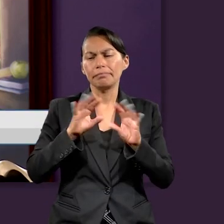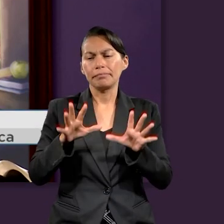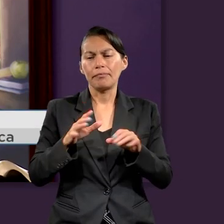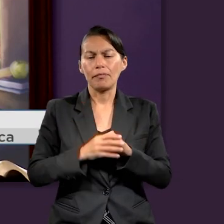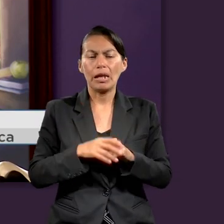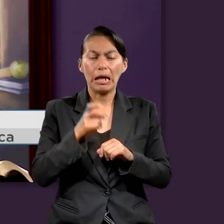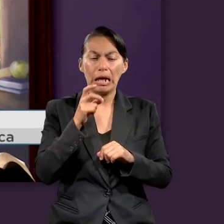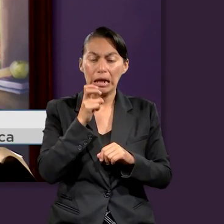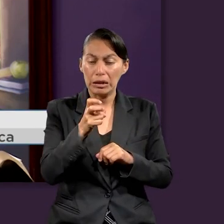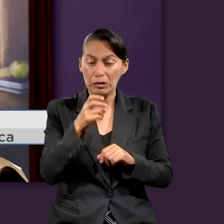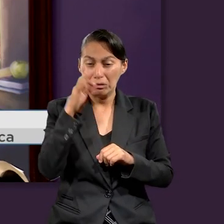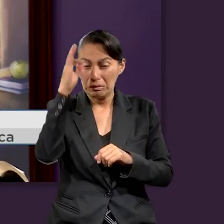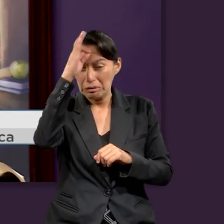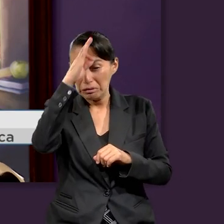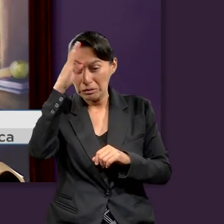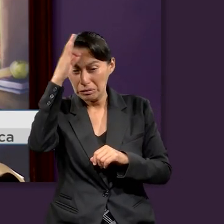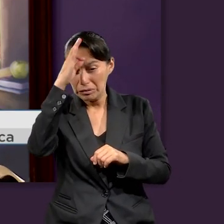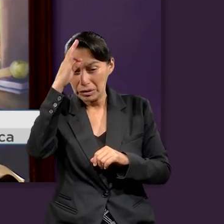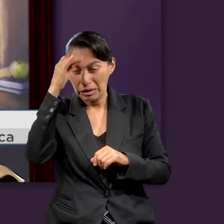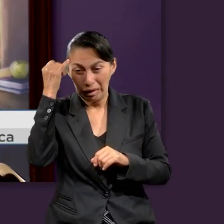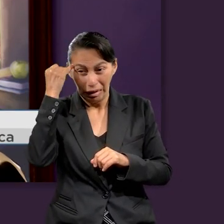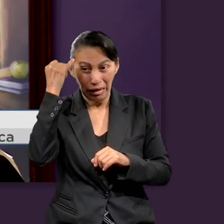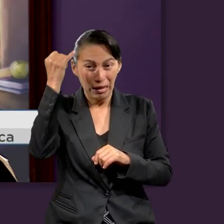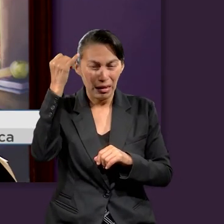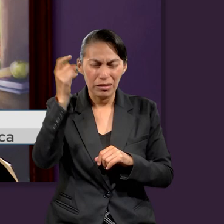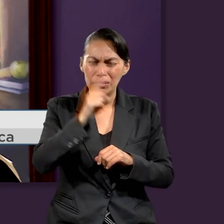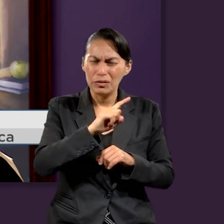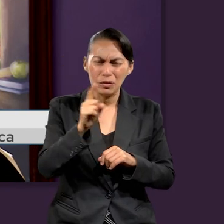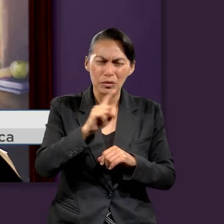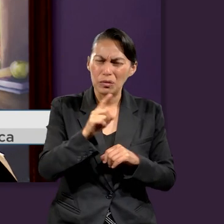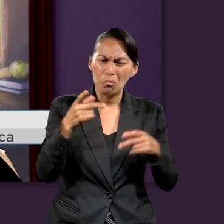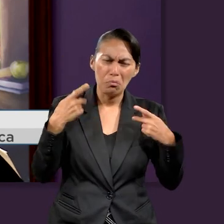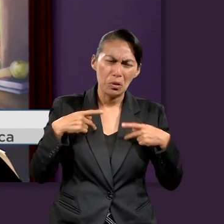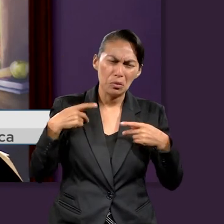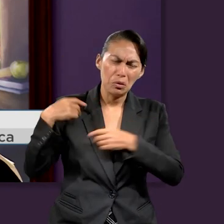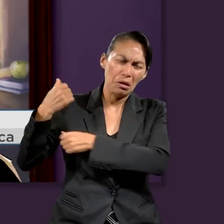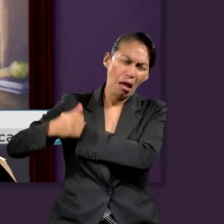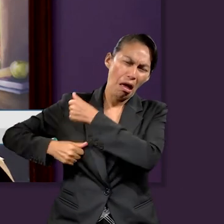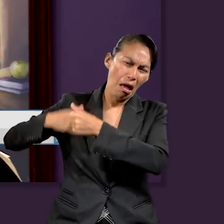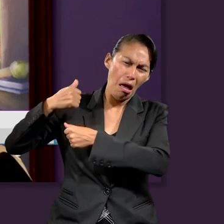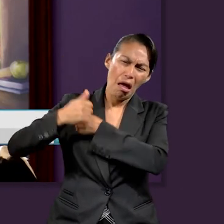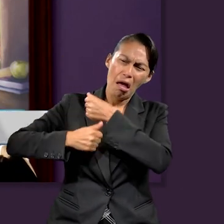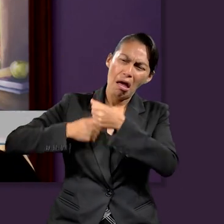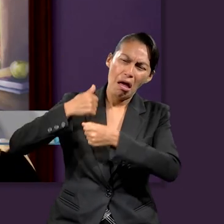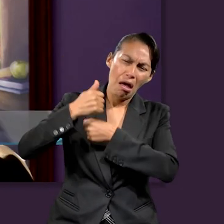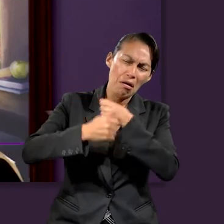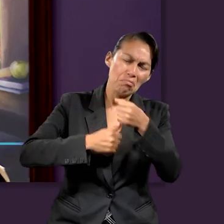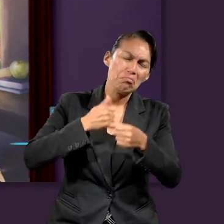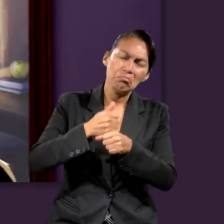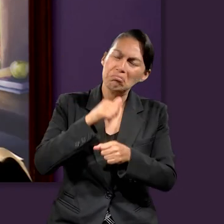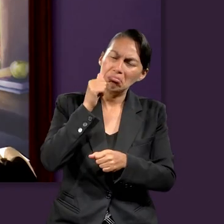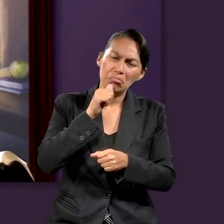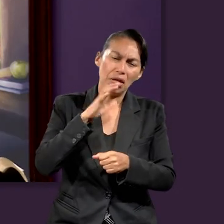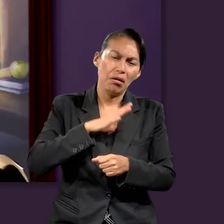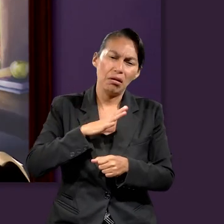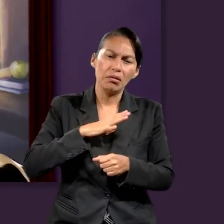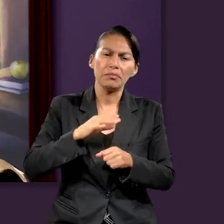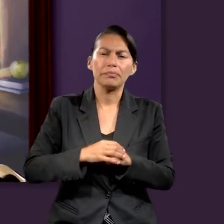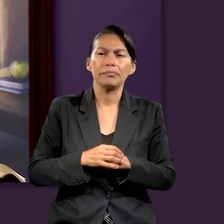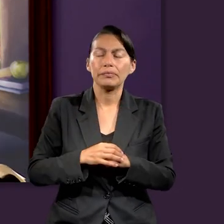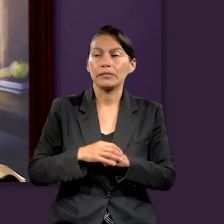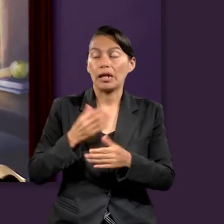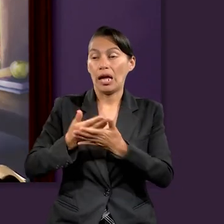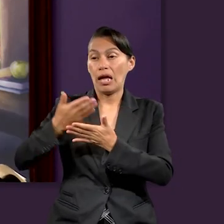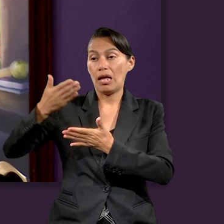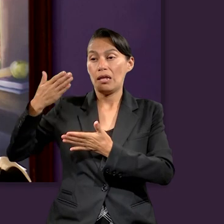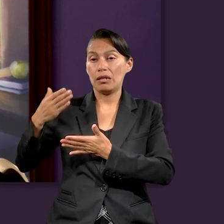únicamente una corriente filosófica que surgió después, sino que ha estado presente en el ser humano a lo largo de mucho, mucho de nuestra historia.